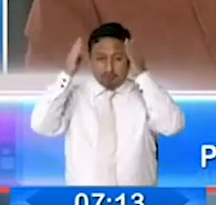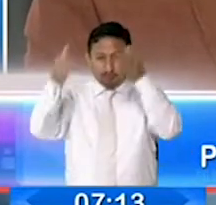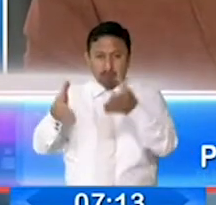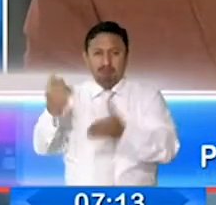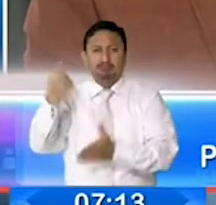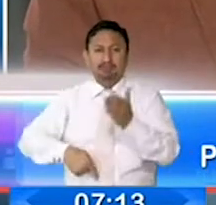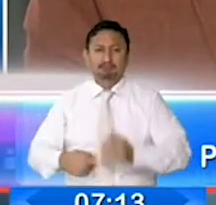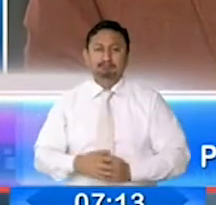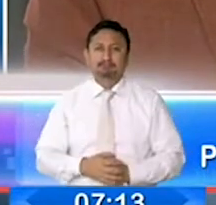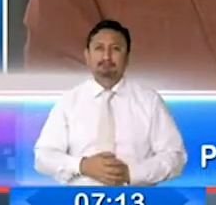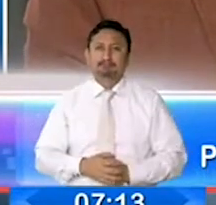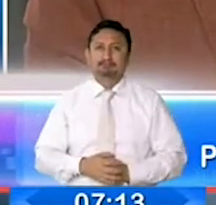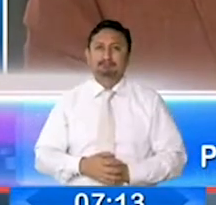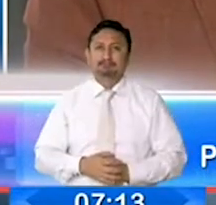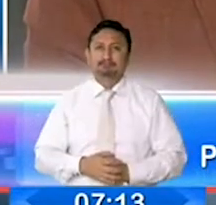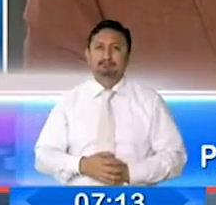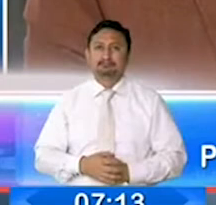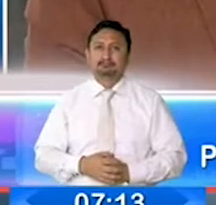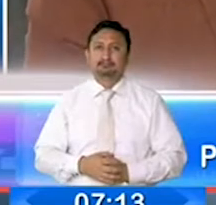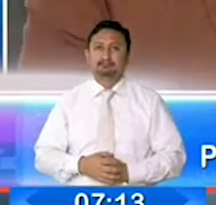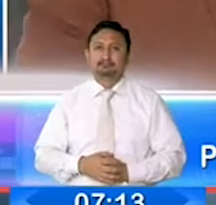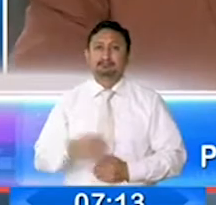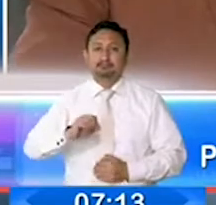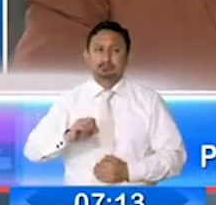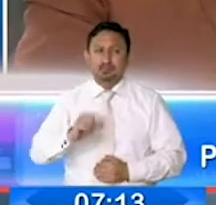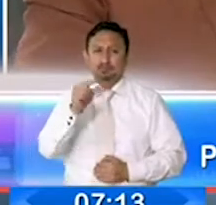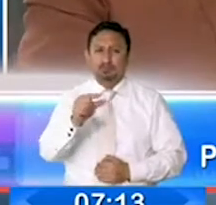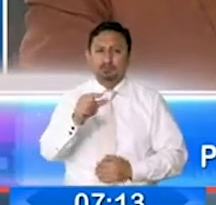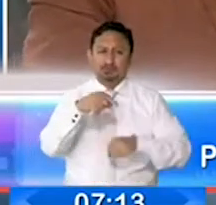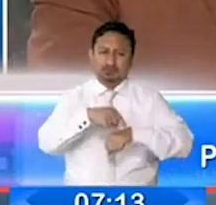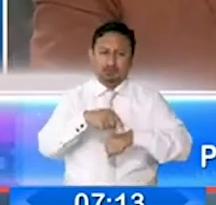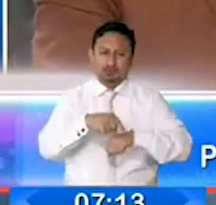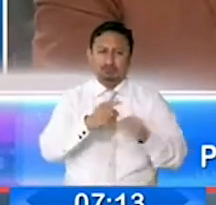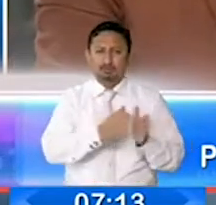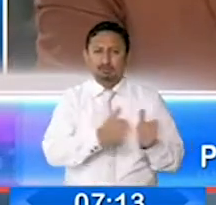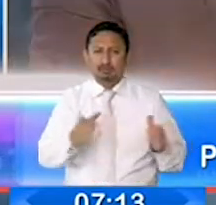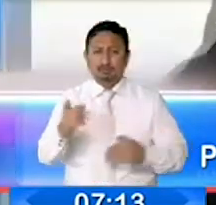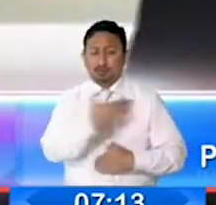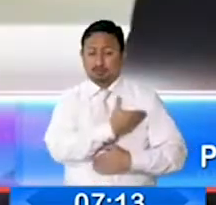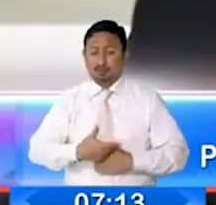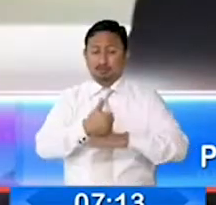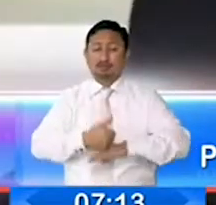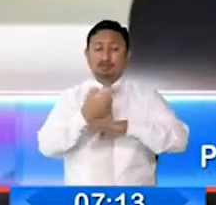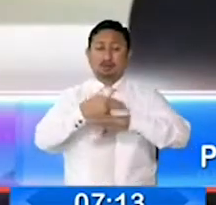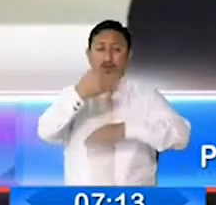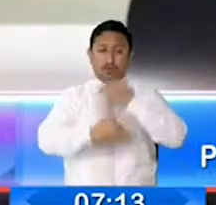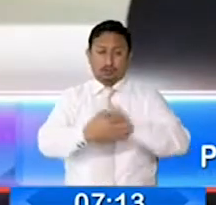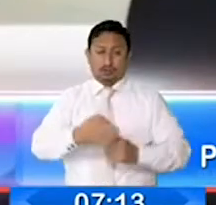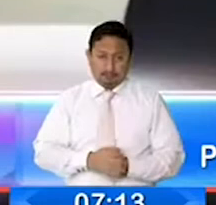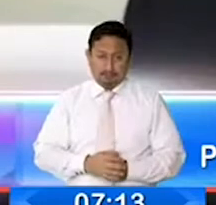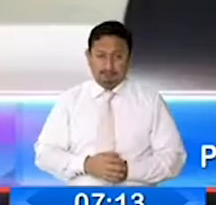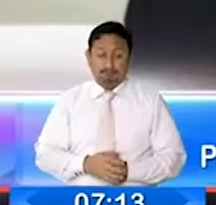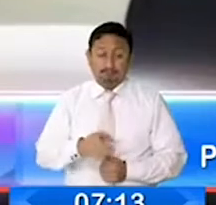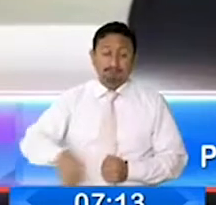trabajo? Sí, en efecto, son unos pocos días que estamos en la presidencia de la Corte Nacional de Justicia